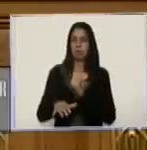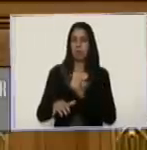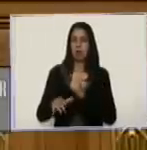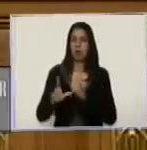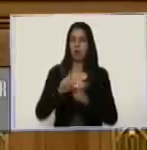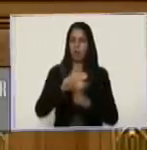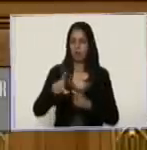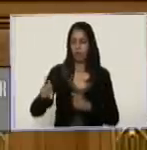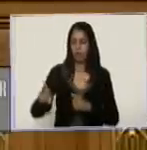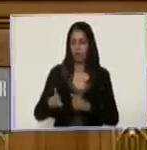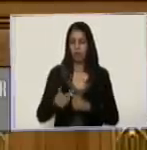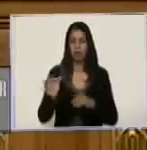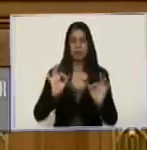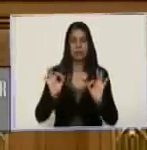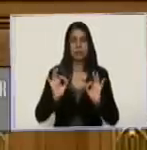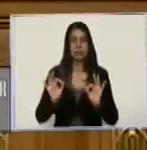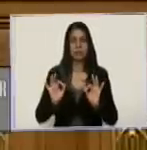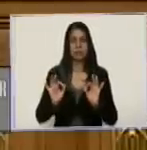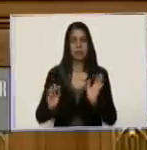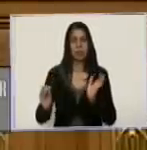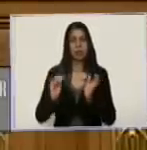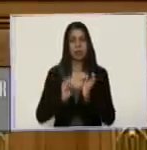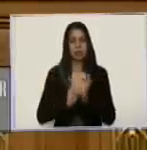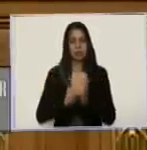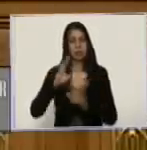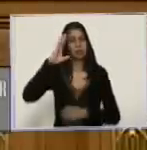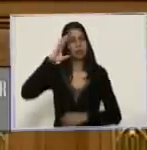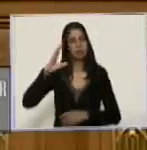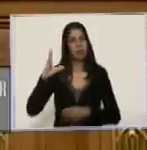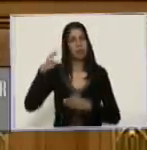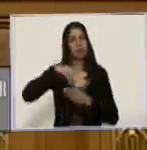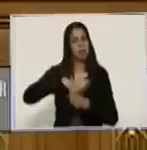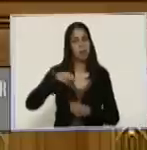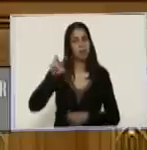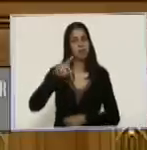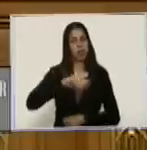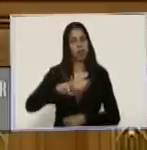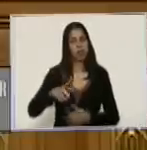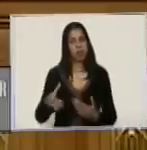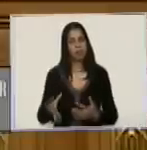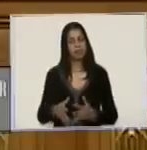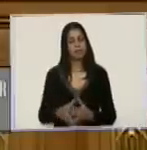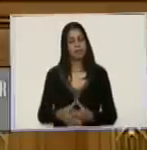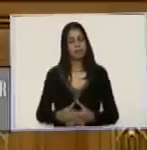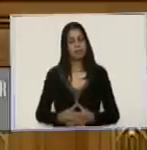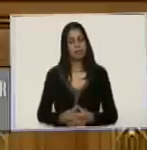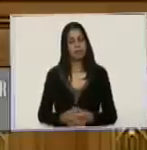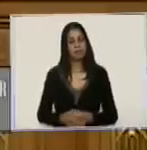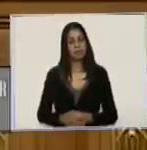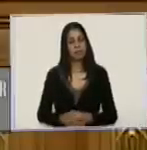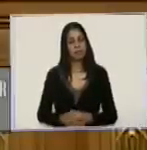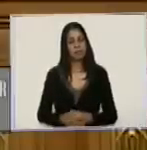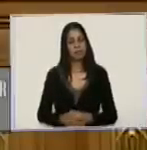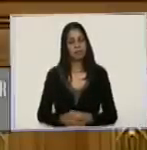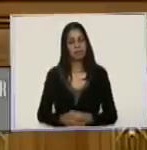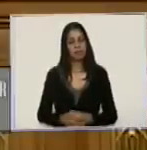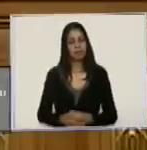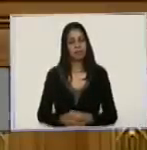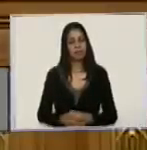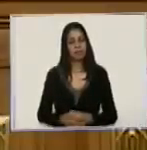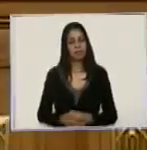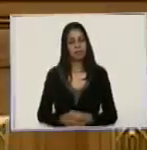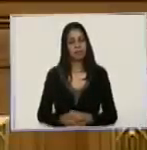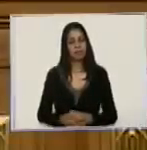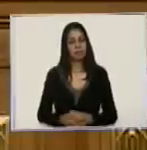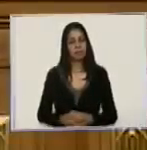él no descarta una opción de intervención militar en contra de Venezuela. Pero entonces,